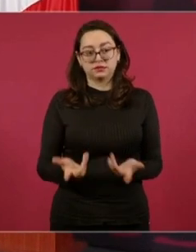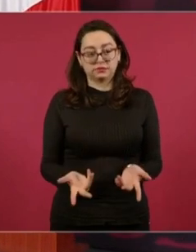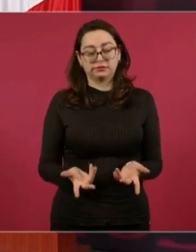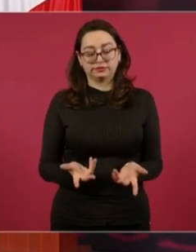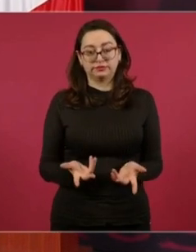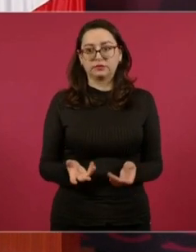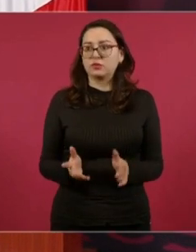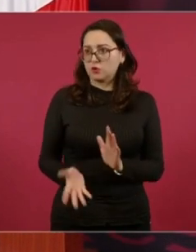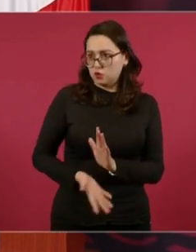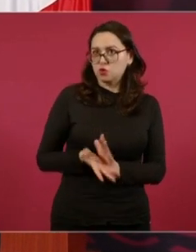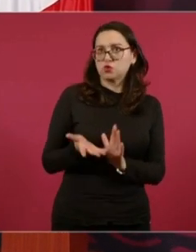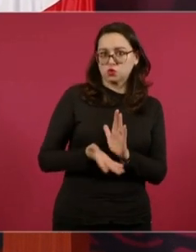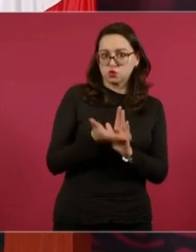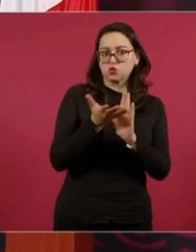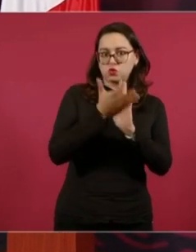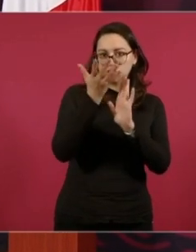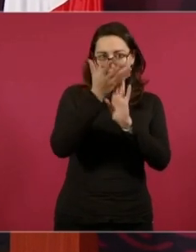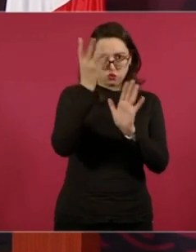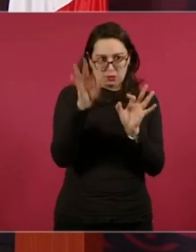terminadas